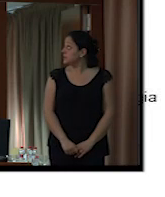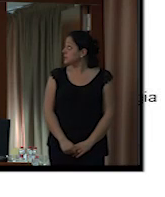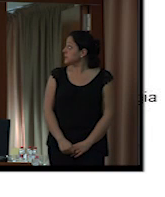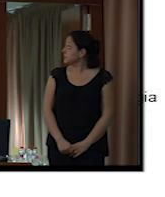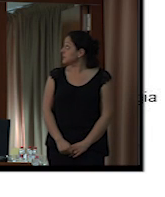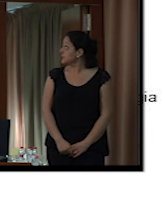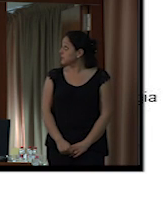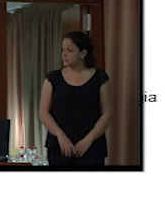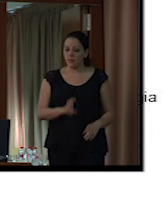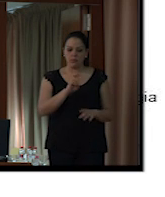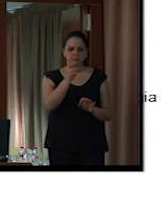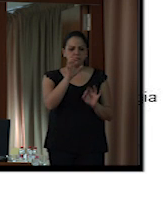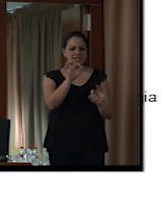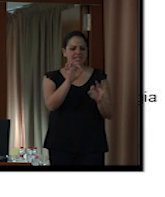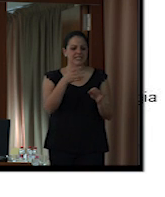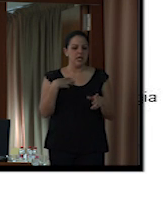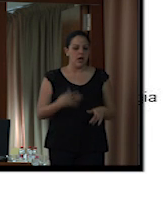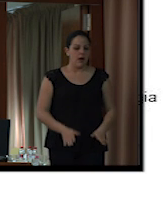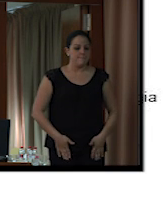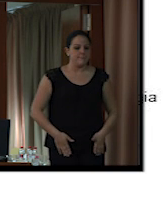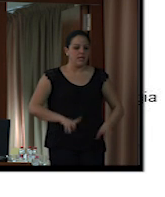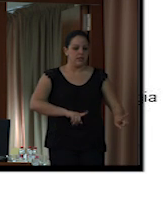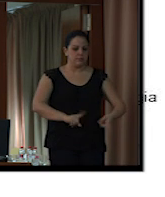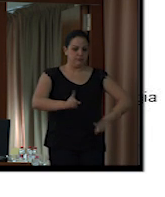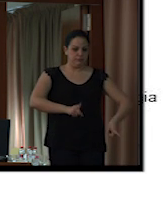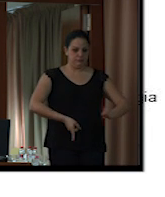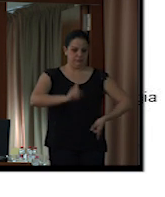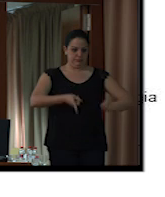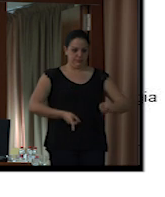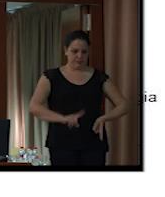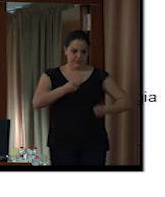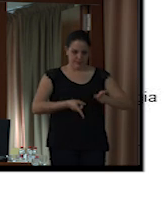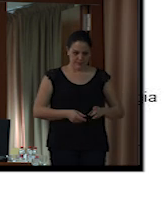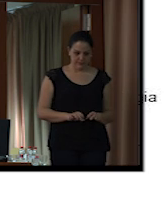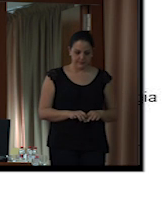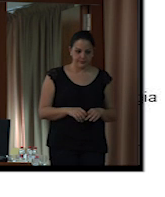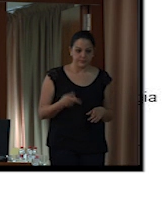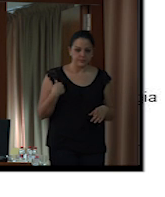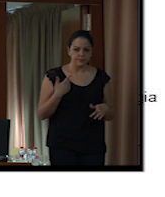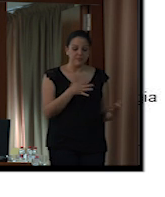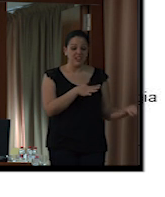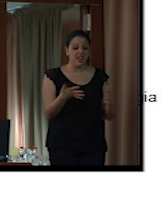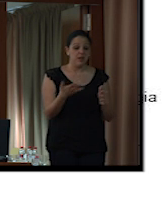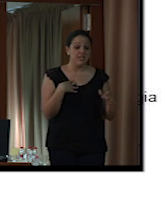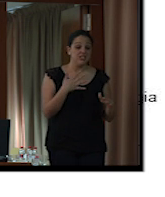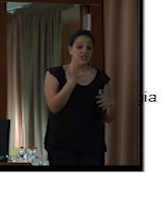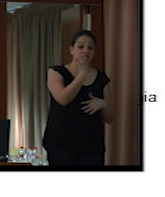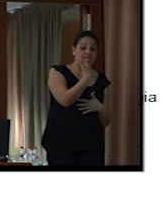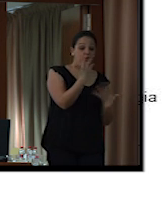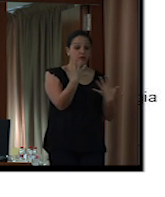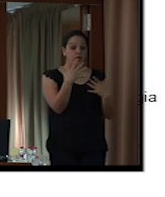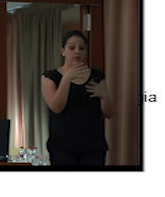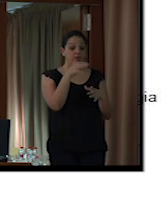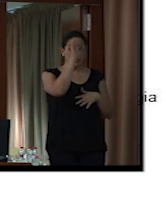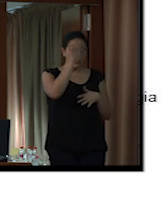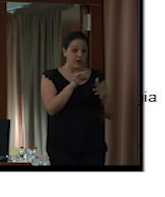Otras patologías es el síndrome de piernas inquietas. El síndrome de piernas inquietas es una patología muy frecuente, afecta a un 10% de la población, pero es 10 veces